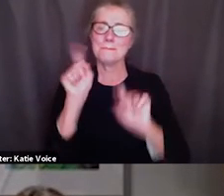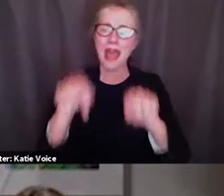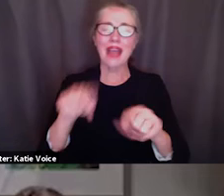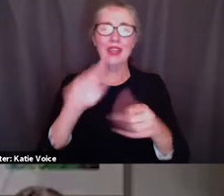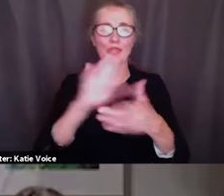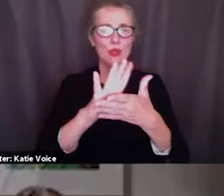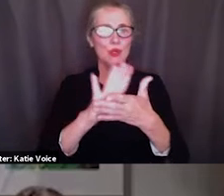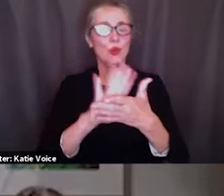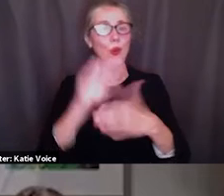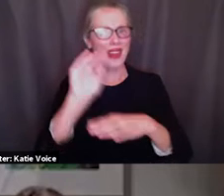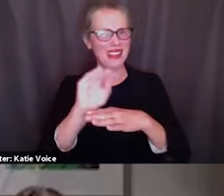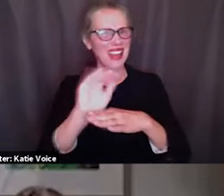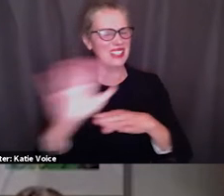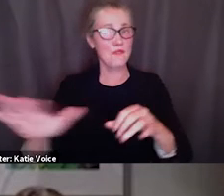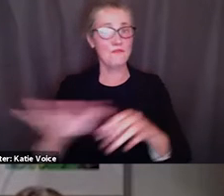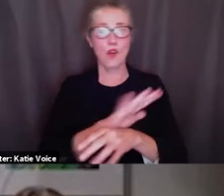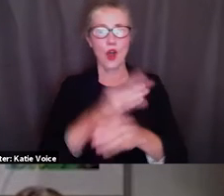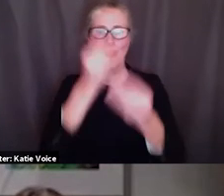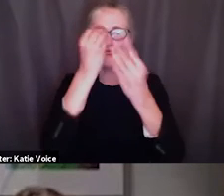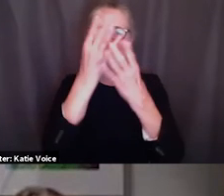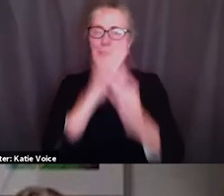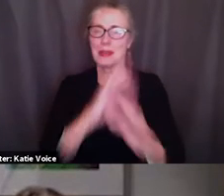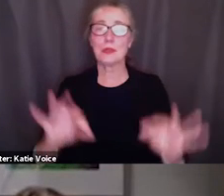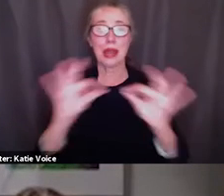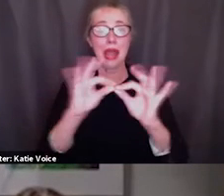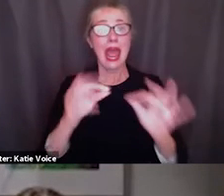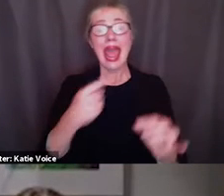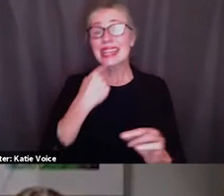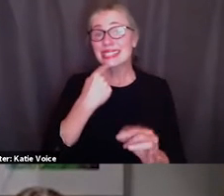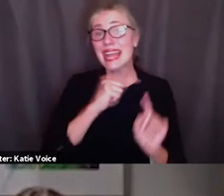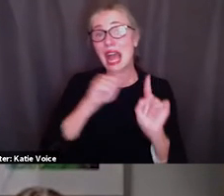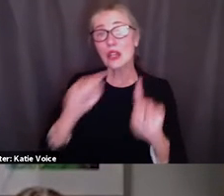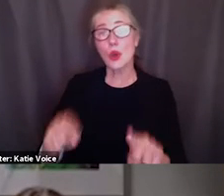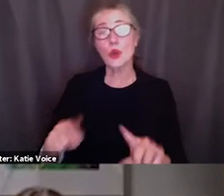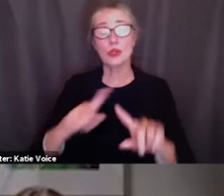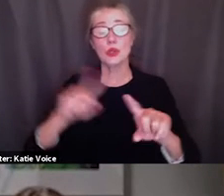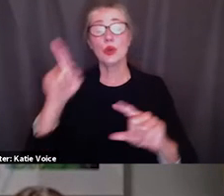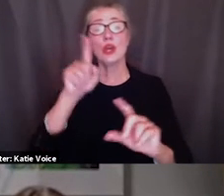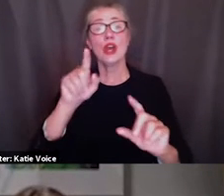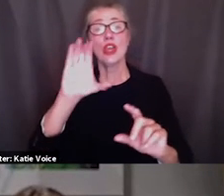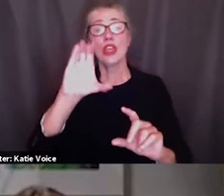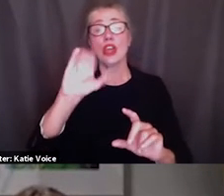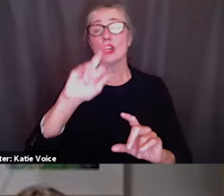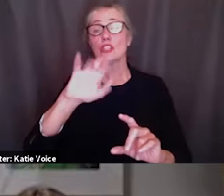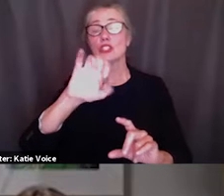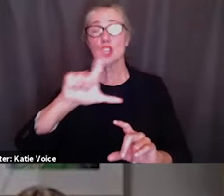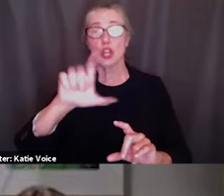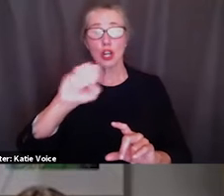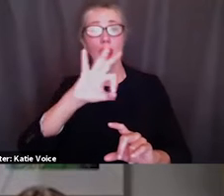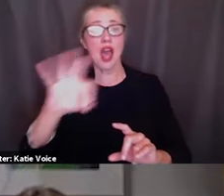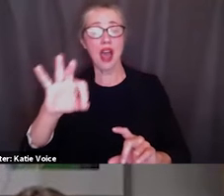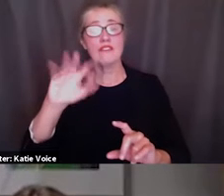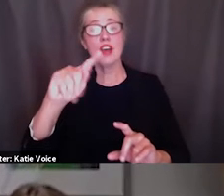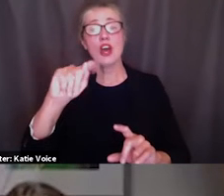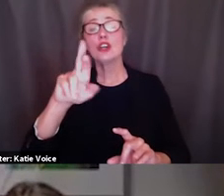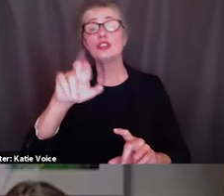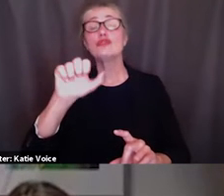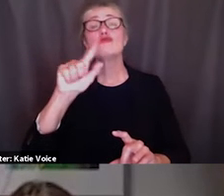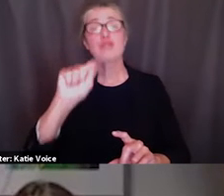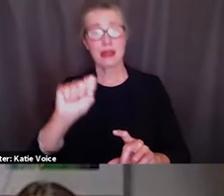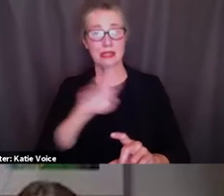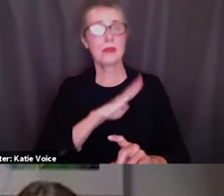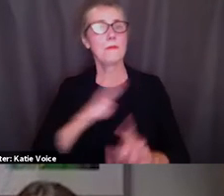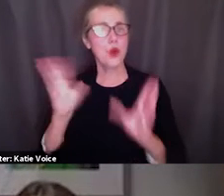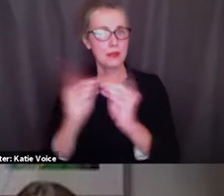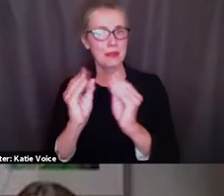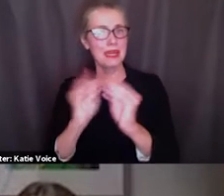inspiradora. Y también quiero mencionar que yo asisto regularmente al a las reuniones del Consejo de Santa Barbara Charter